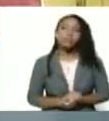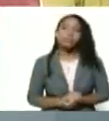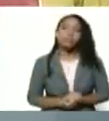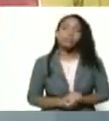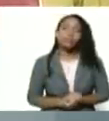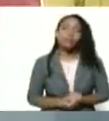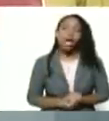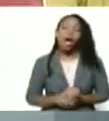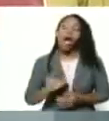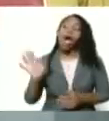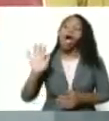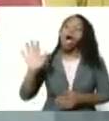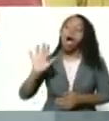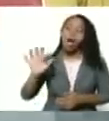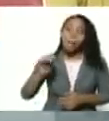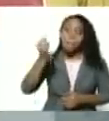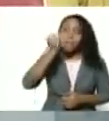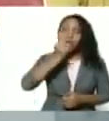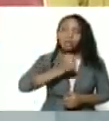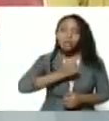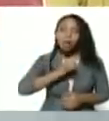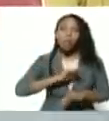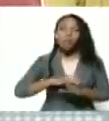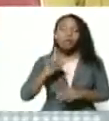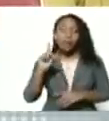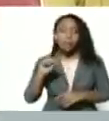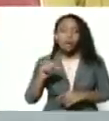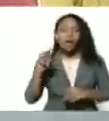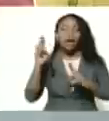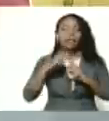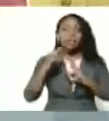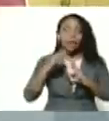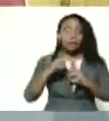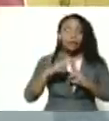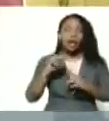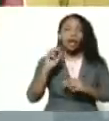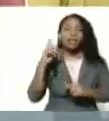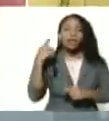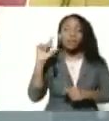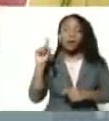La de Valencia, porque ahí Varela del Táchira, como Iris Varela.